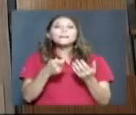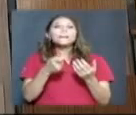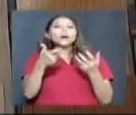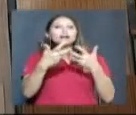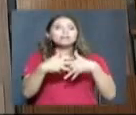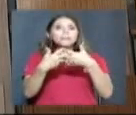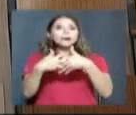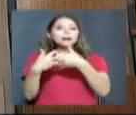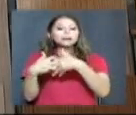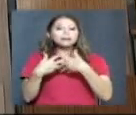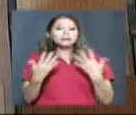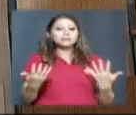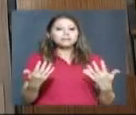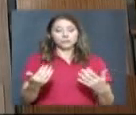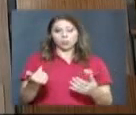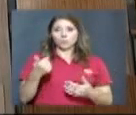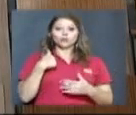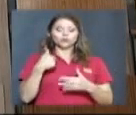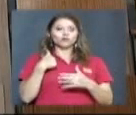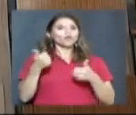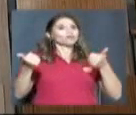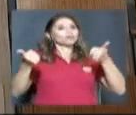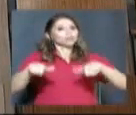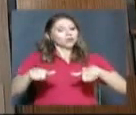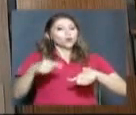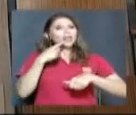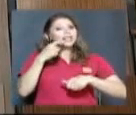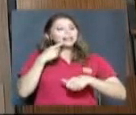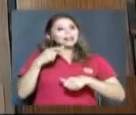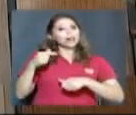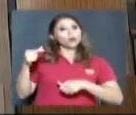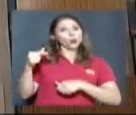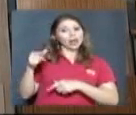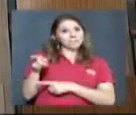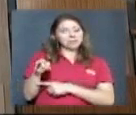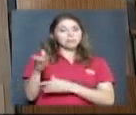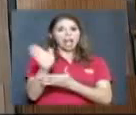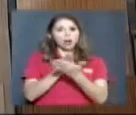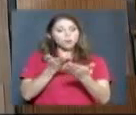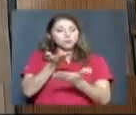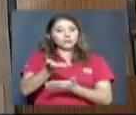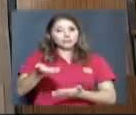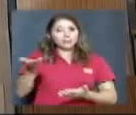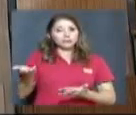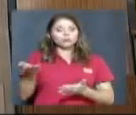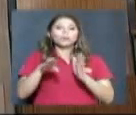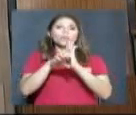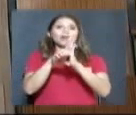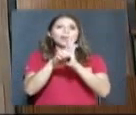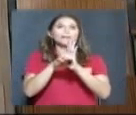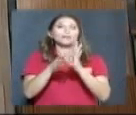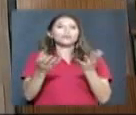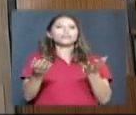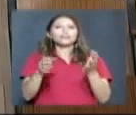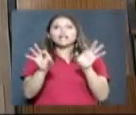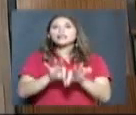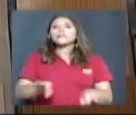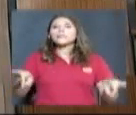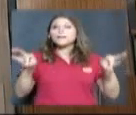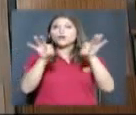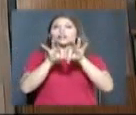yo comparto en algunos aspectos lo que dice don Germán, por ejemplo, de la importancia de que tiene en el país, por